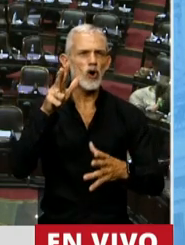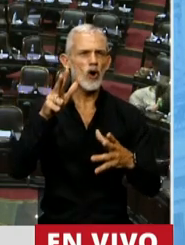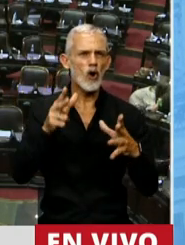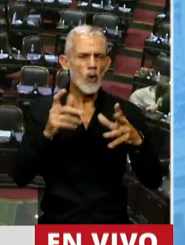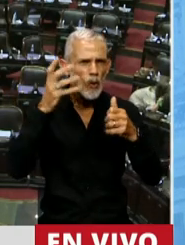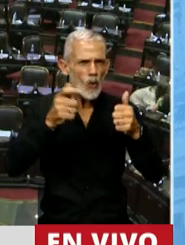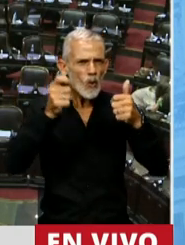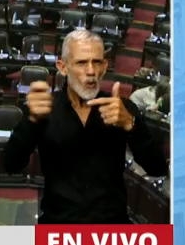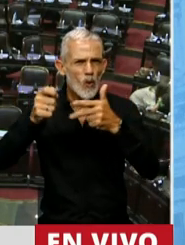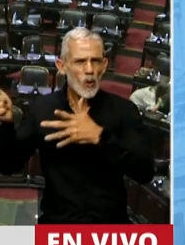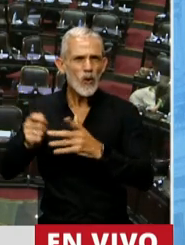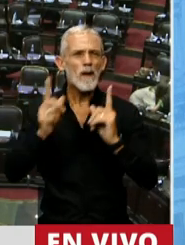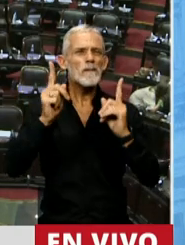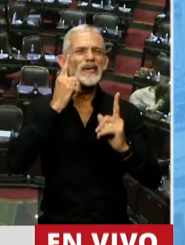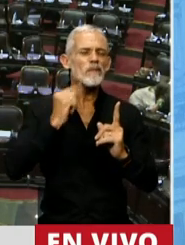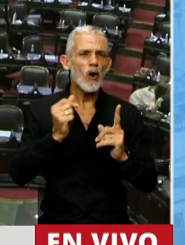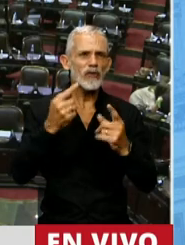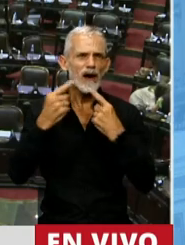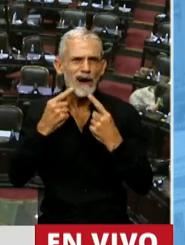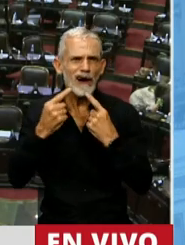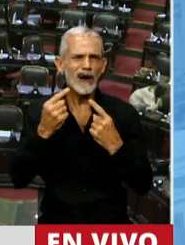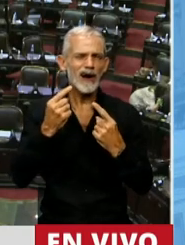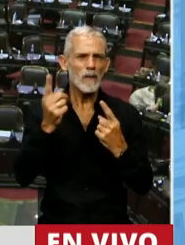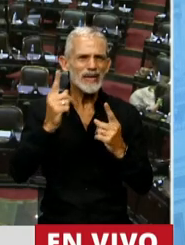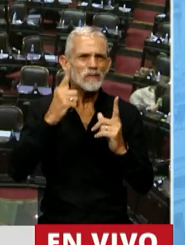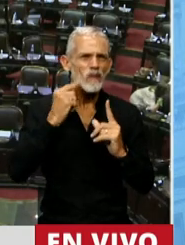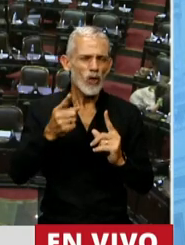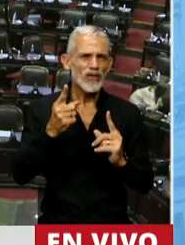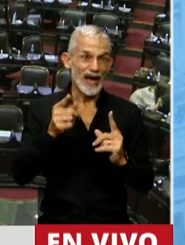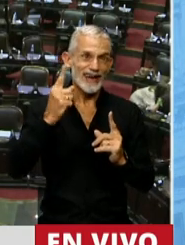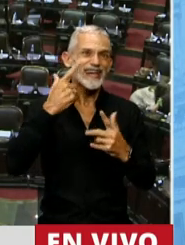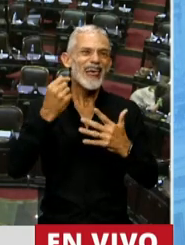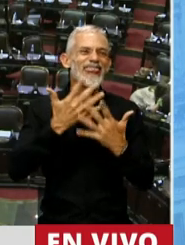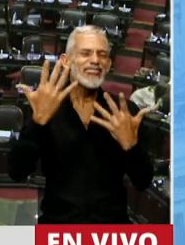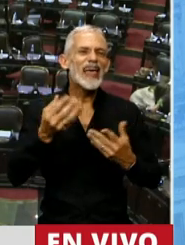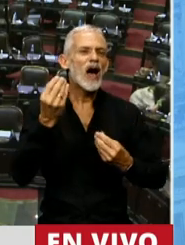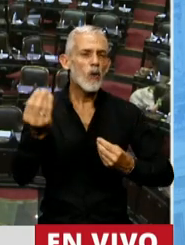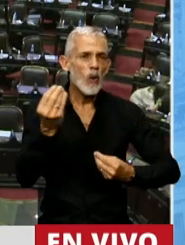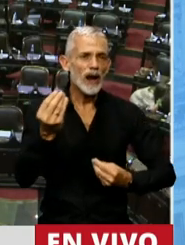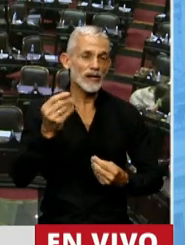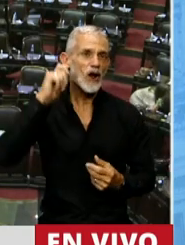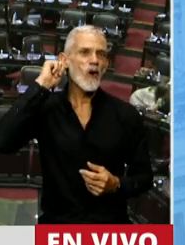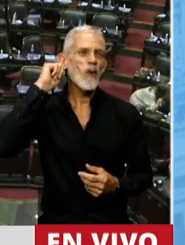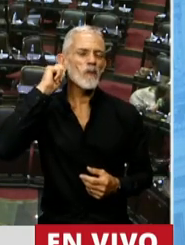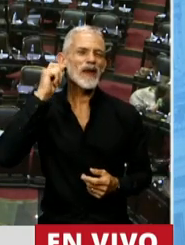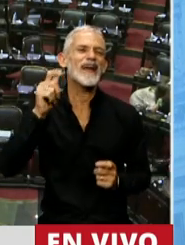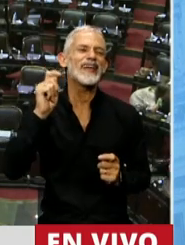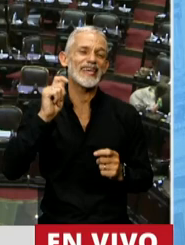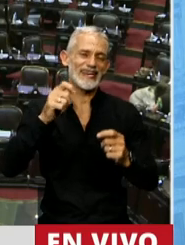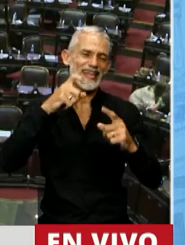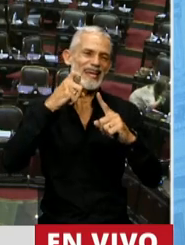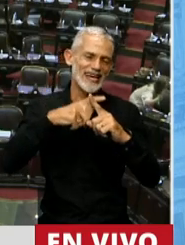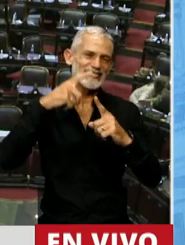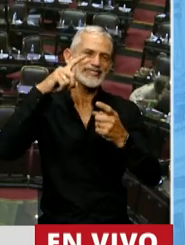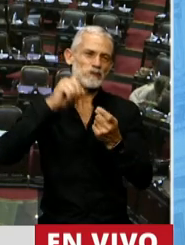8 indagatorias en un mismo día, y ese día era precisamente el cumpleaños de quien fue su marido,